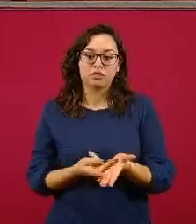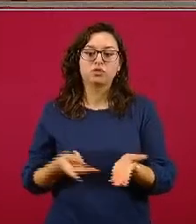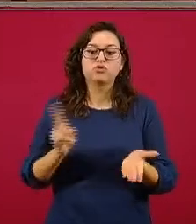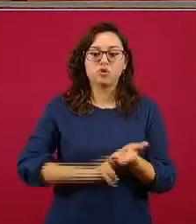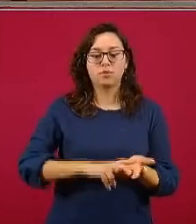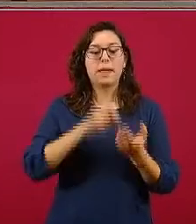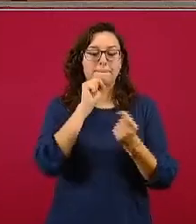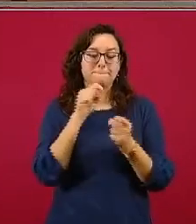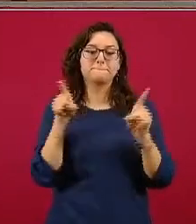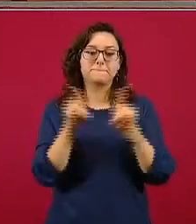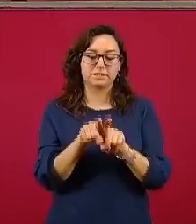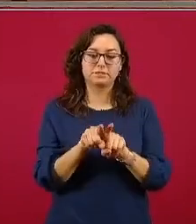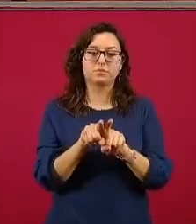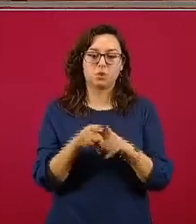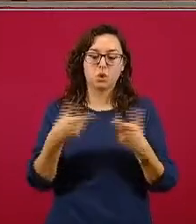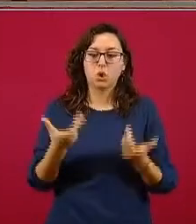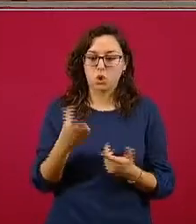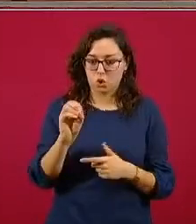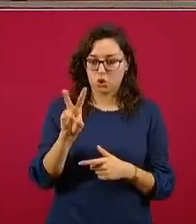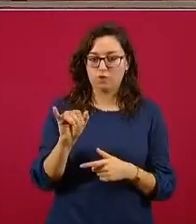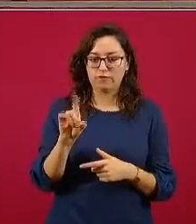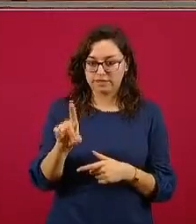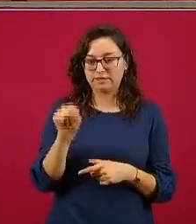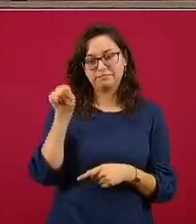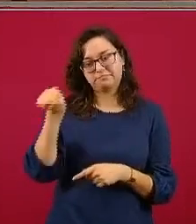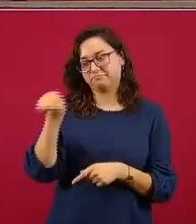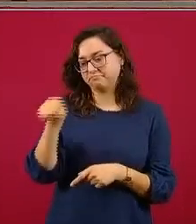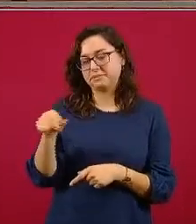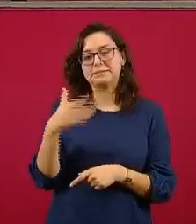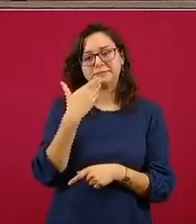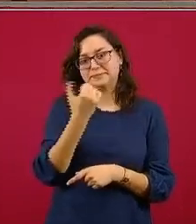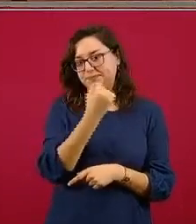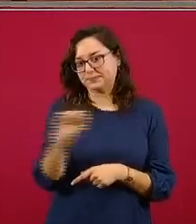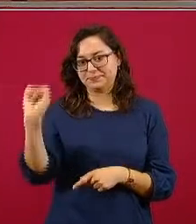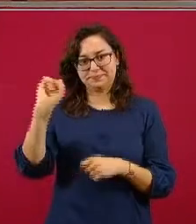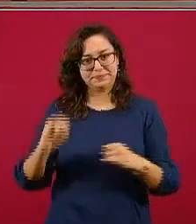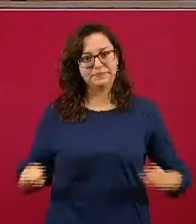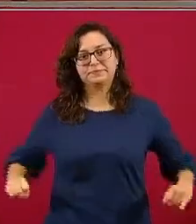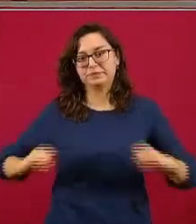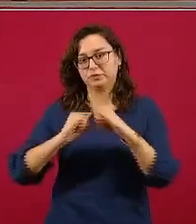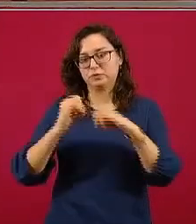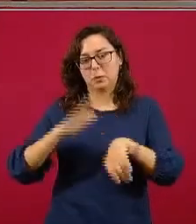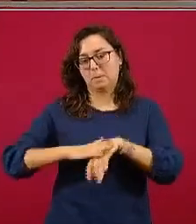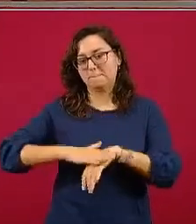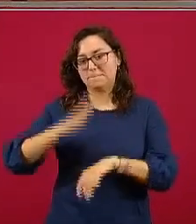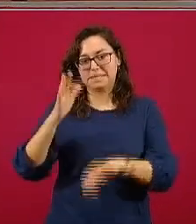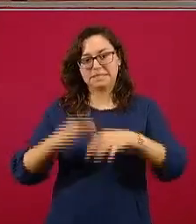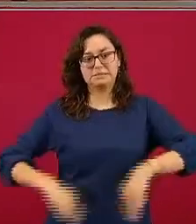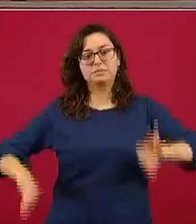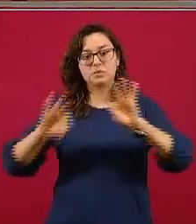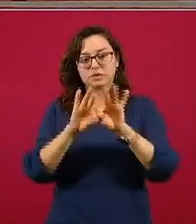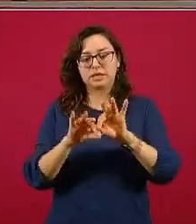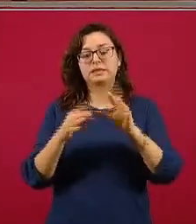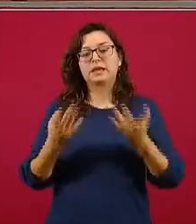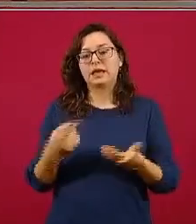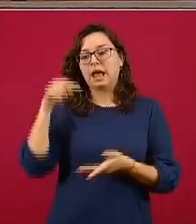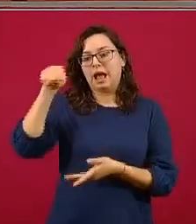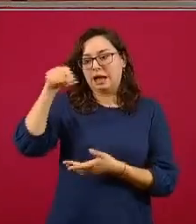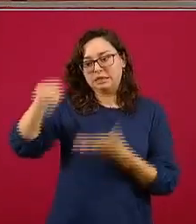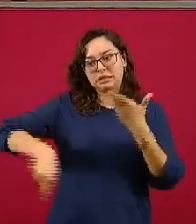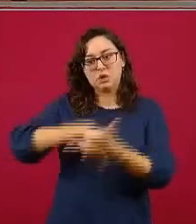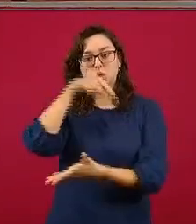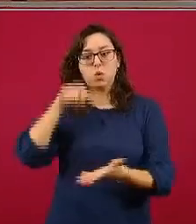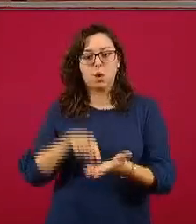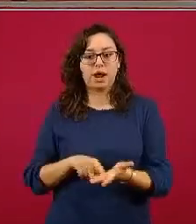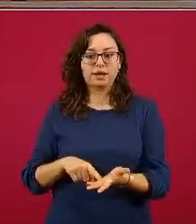excepción, es el instituto especializado en enfermedades respiratorias y por tanto también uno de los centros